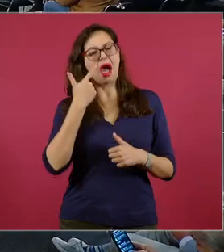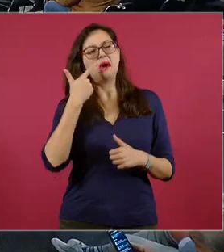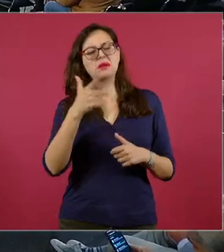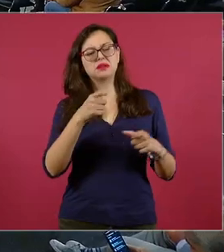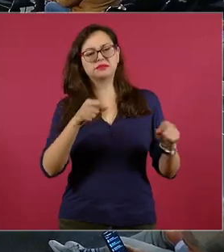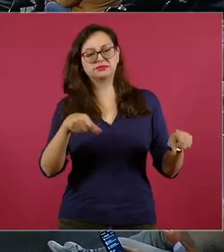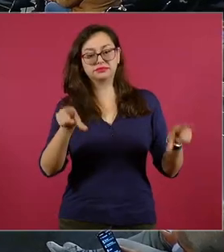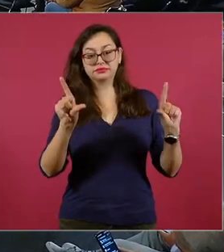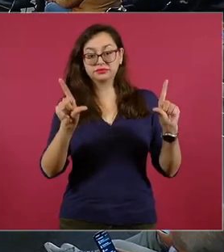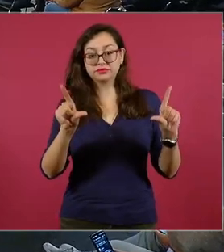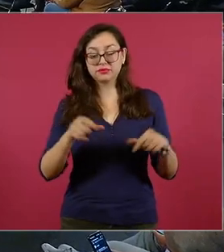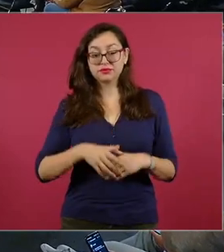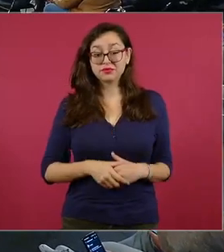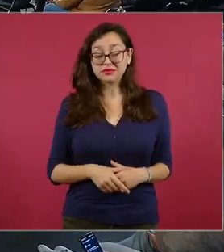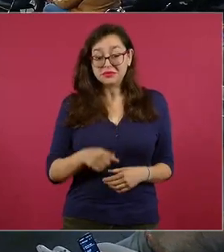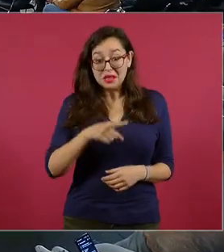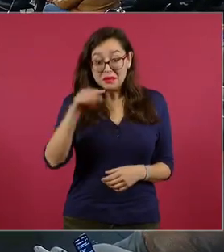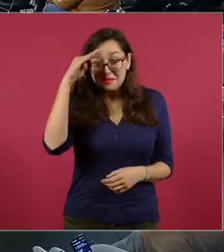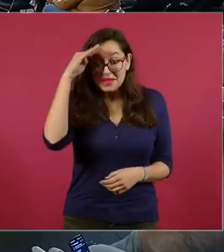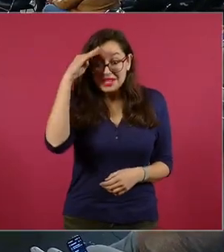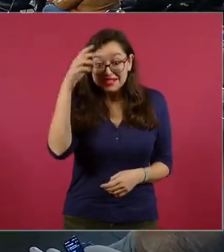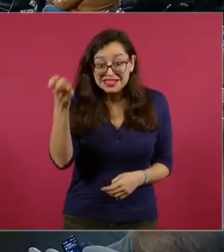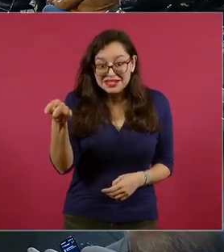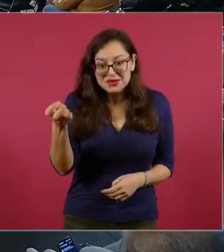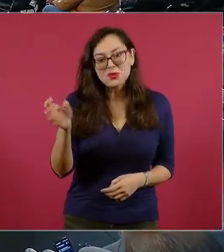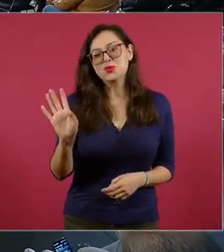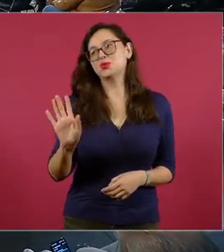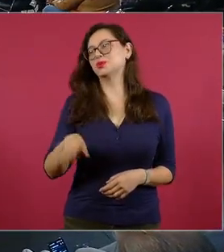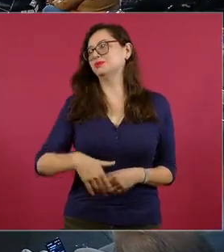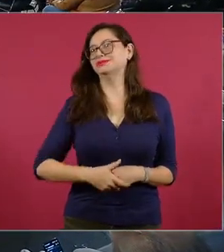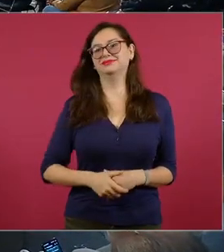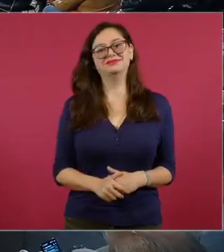que no estén pensando en eso.